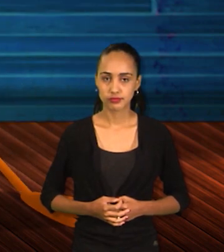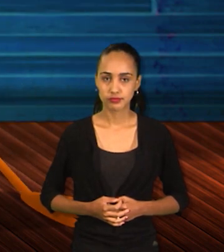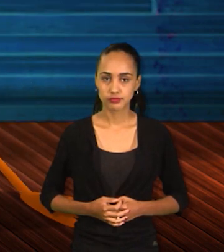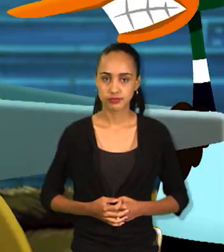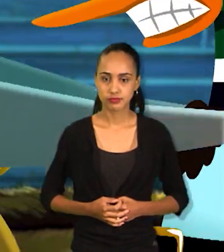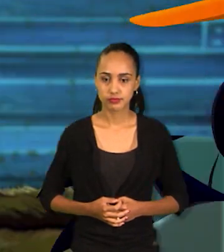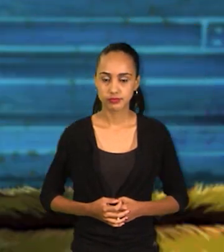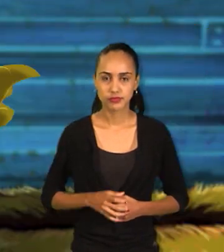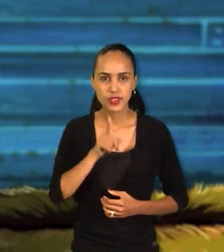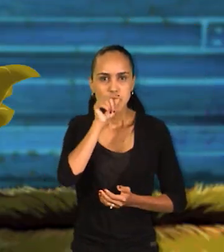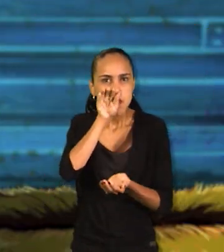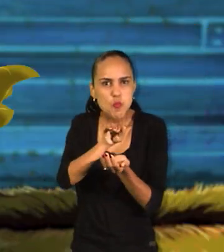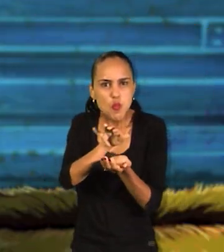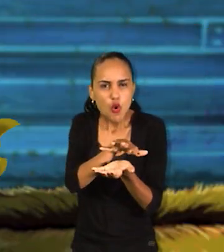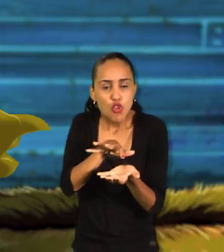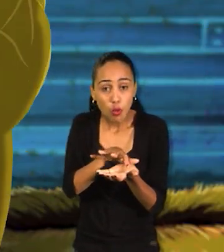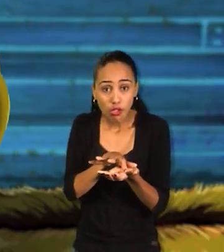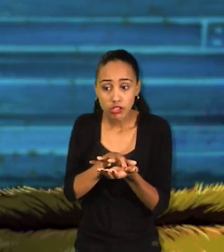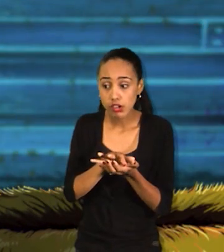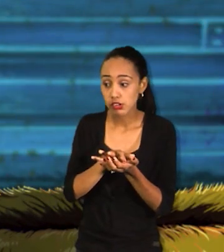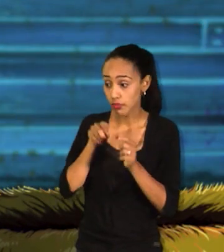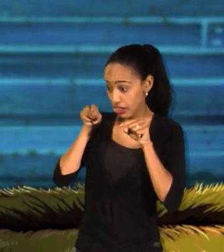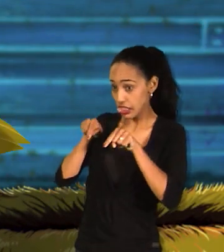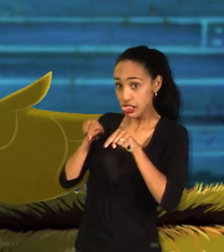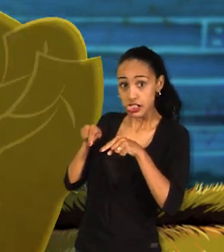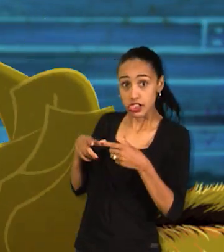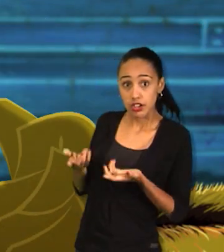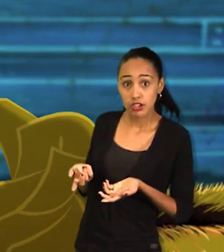¿Y el pollo? ¡Ahí está!